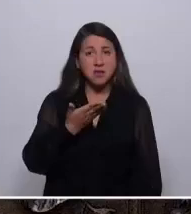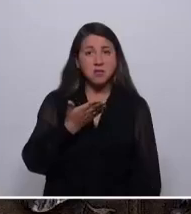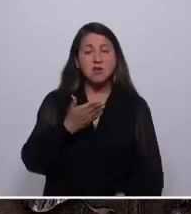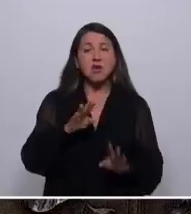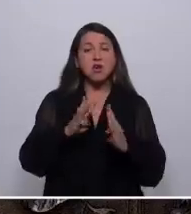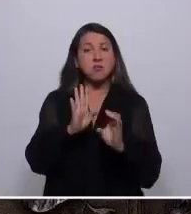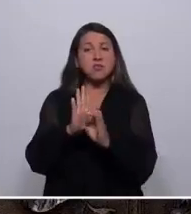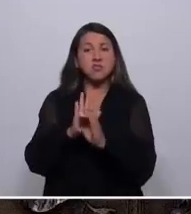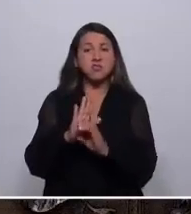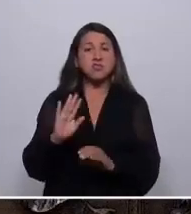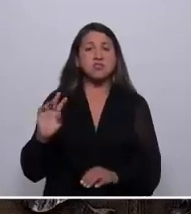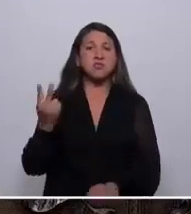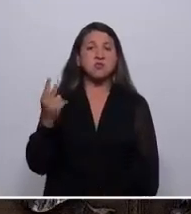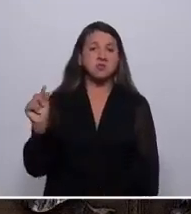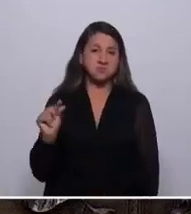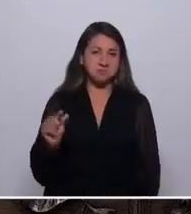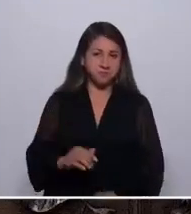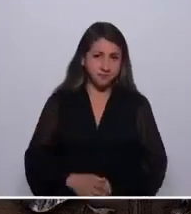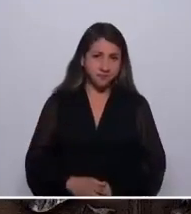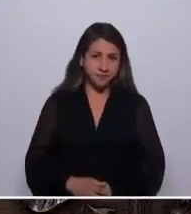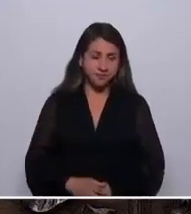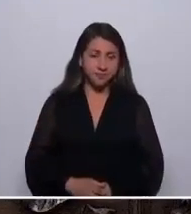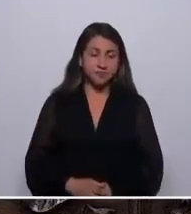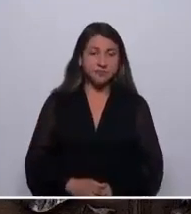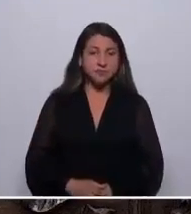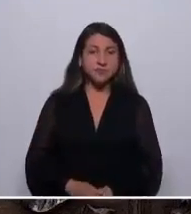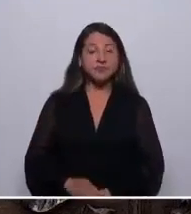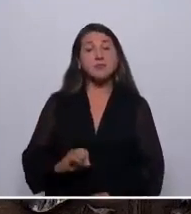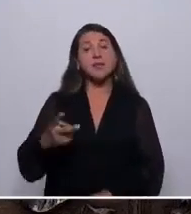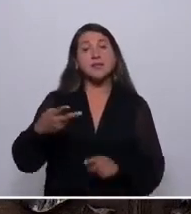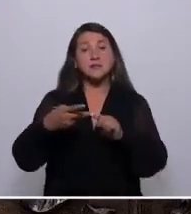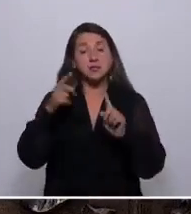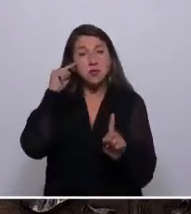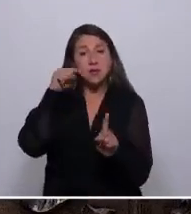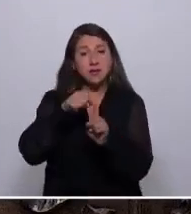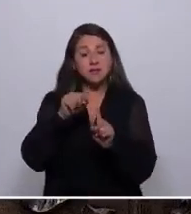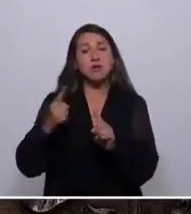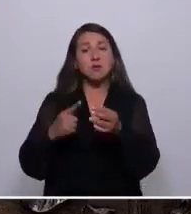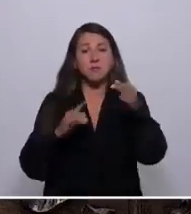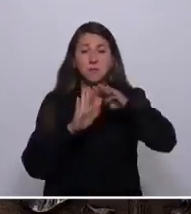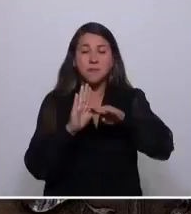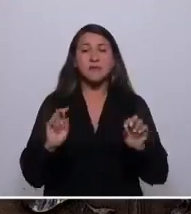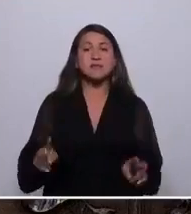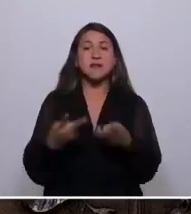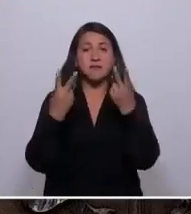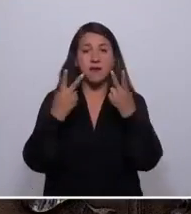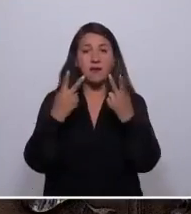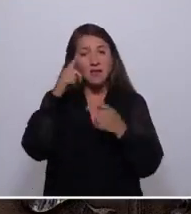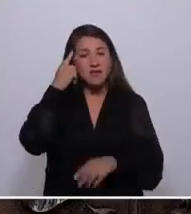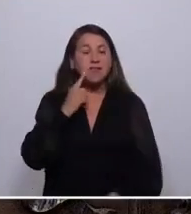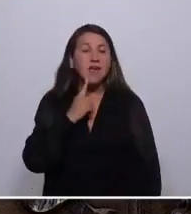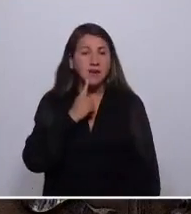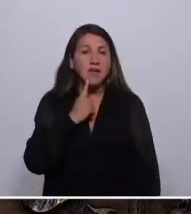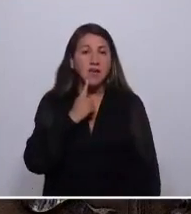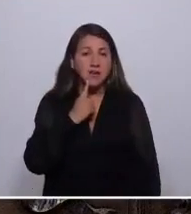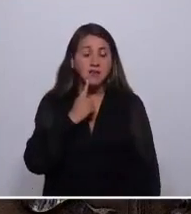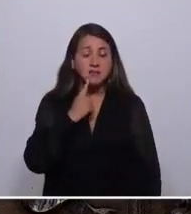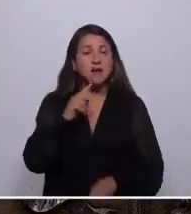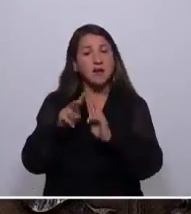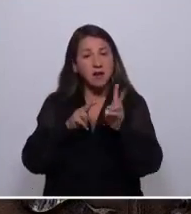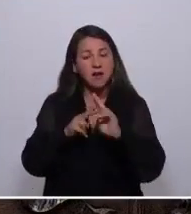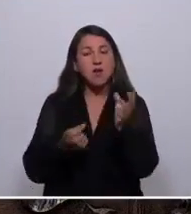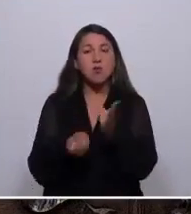convencionales de segunda categoría. El segundo objetivo y prioridad es salvar las niñeces heridas y vulneradas. Es una